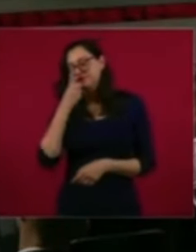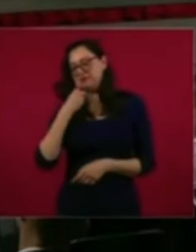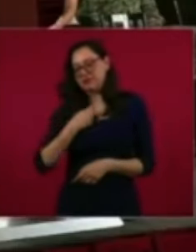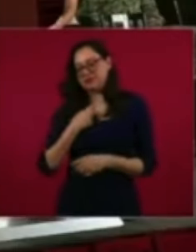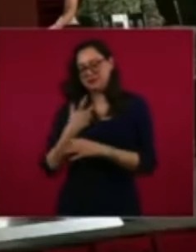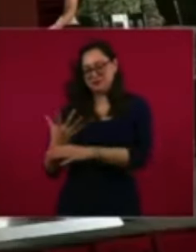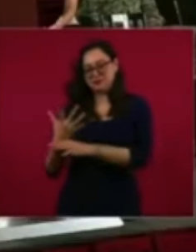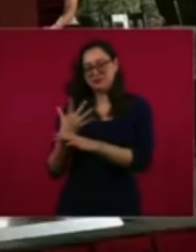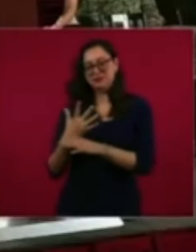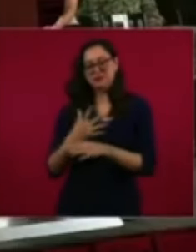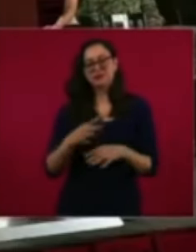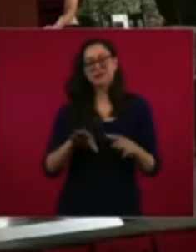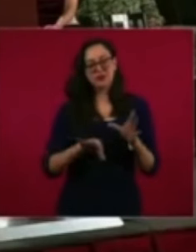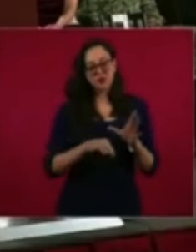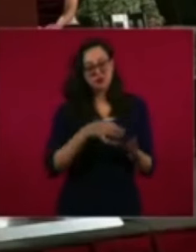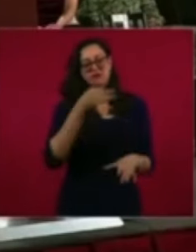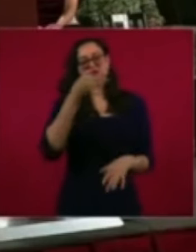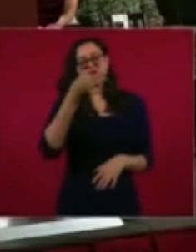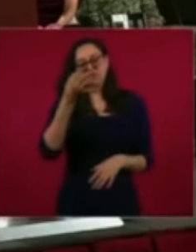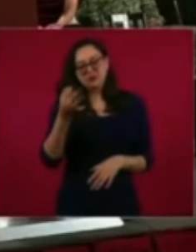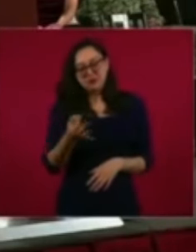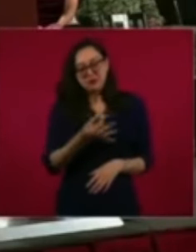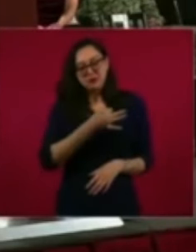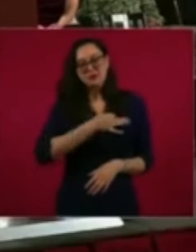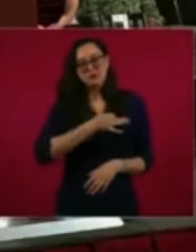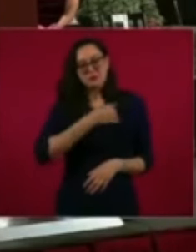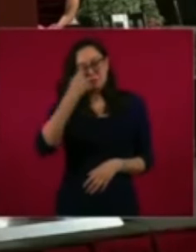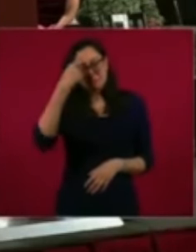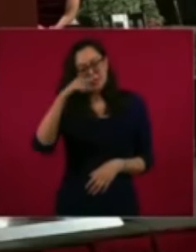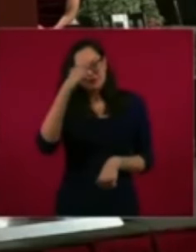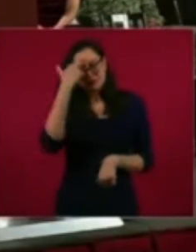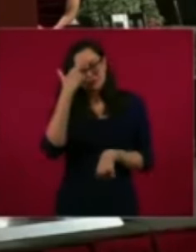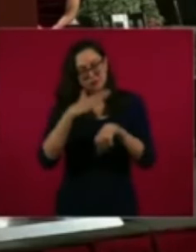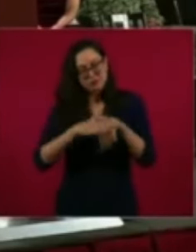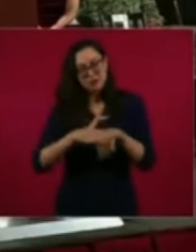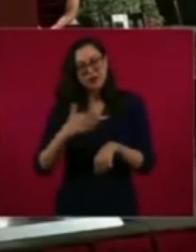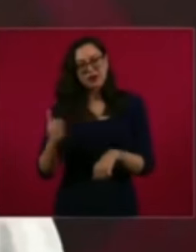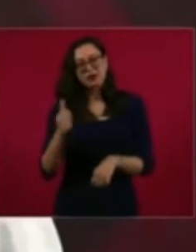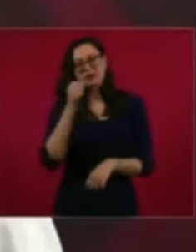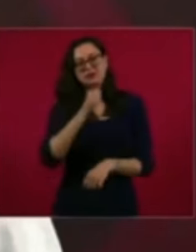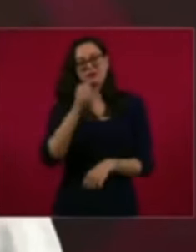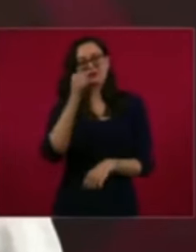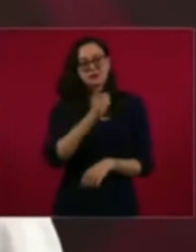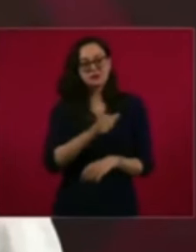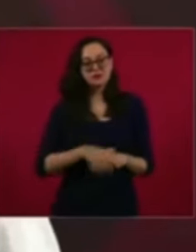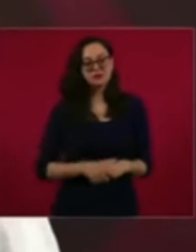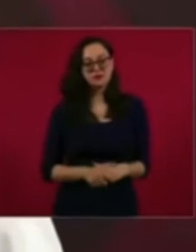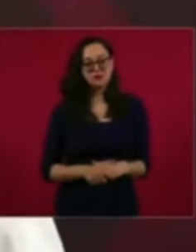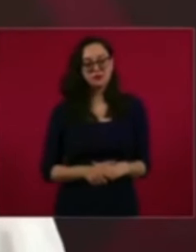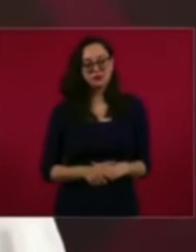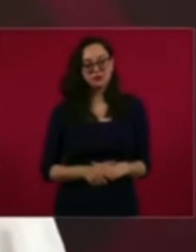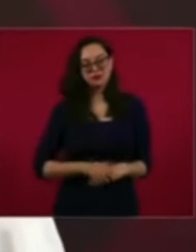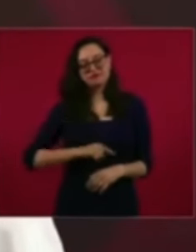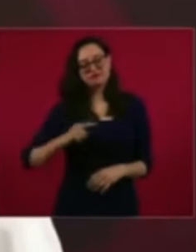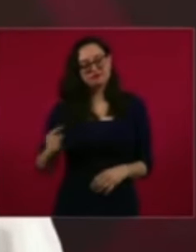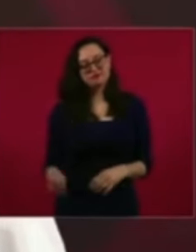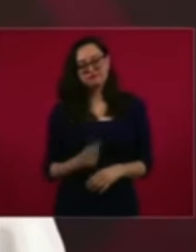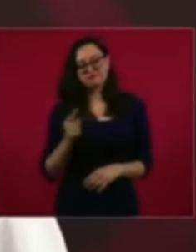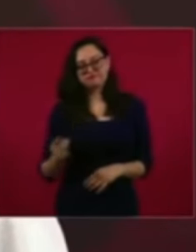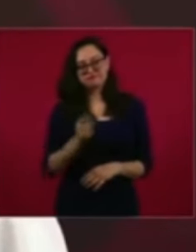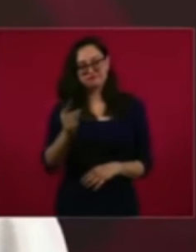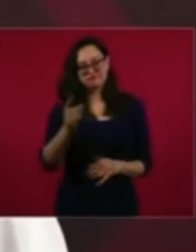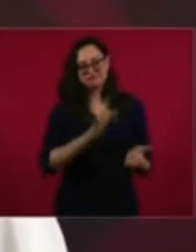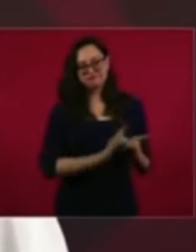arrancaré una flor de sangre para ponérmela en el pelo Gracias Eternamente